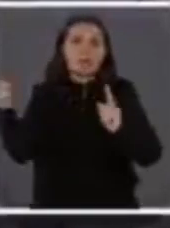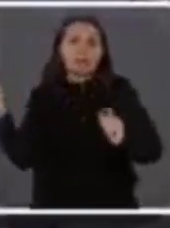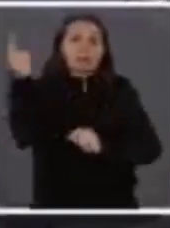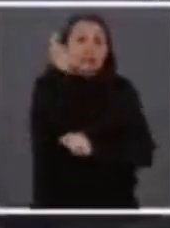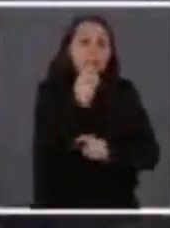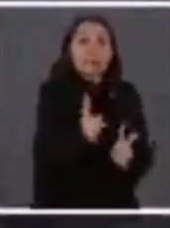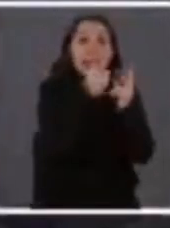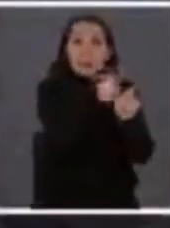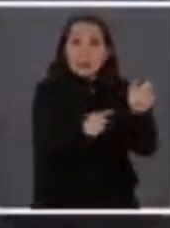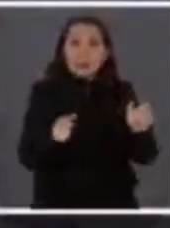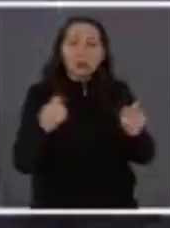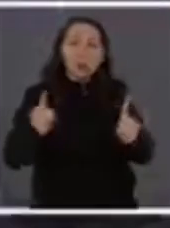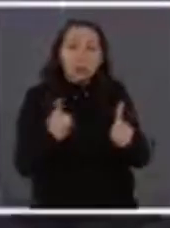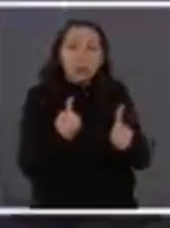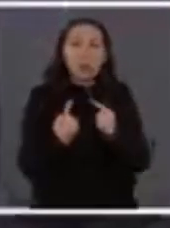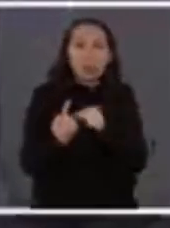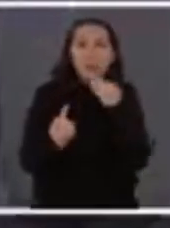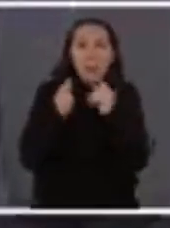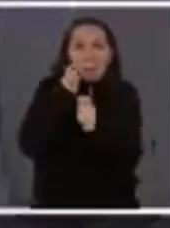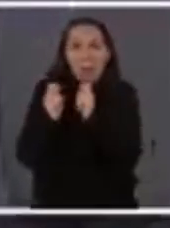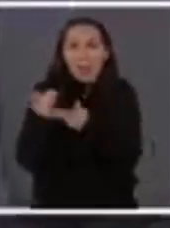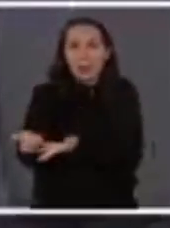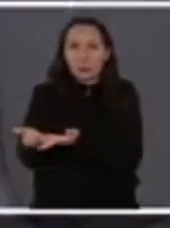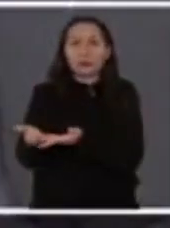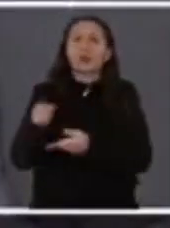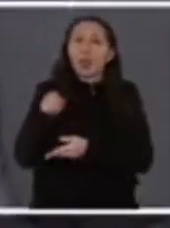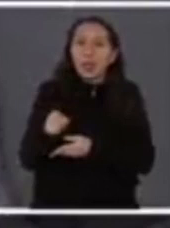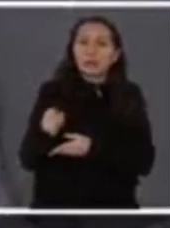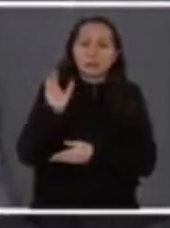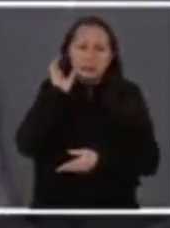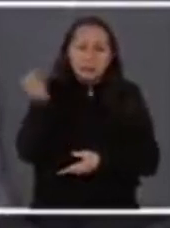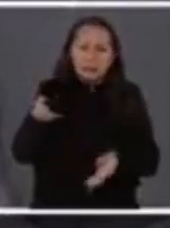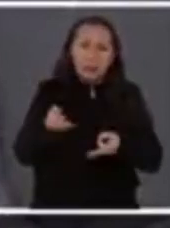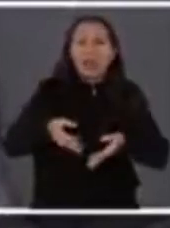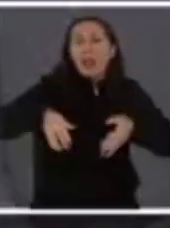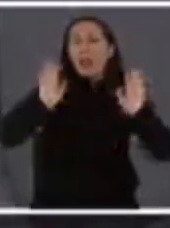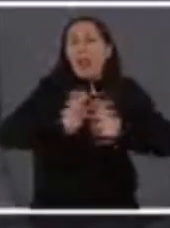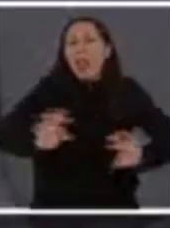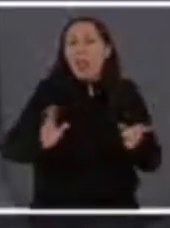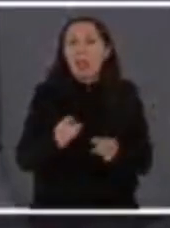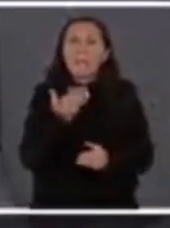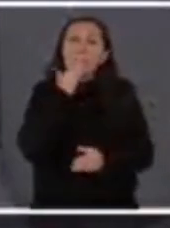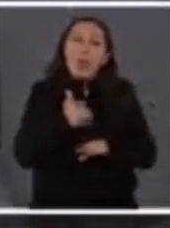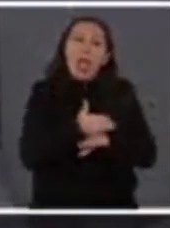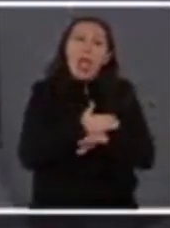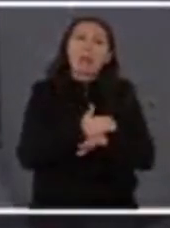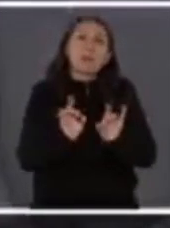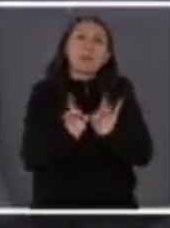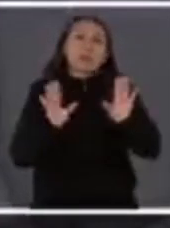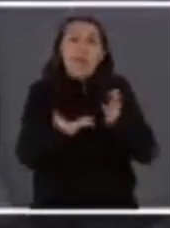que tienen que ir a sacar a esas personas. Entonces, en estos casos yo he escuchado a gente que dice, bueno, si al final no pasó nada, es mejor prevenir que